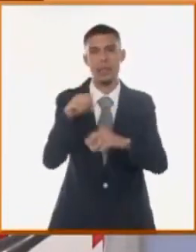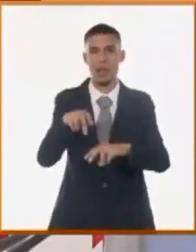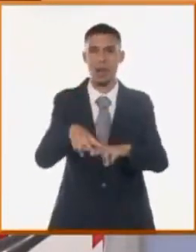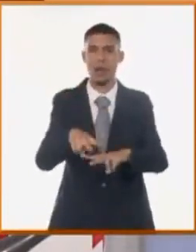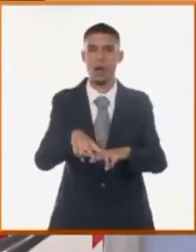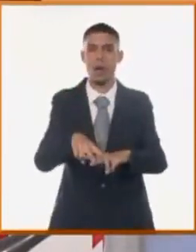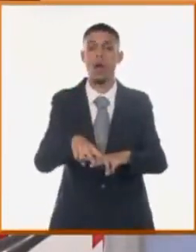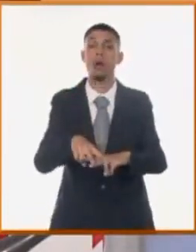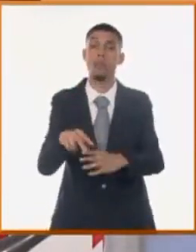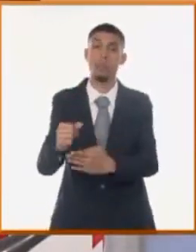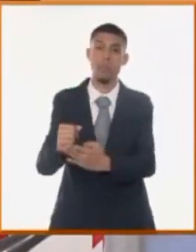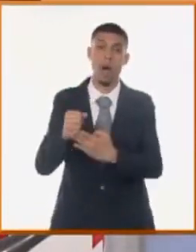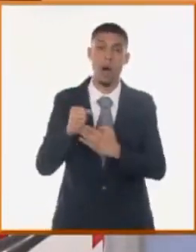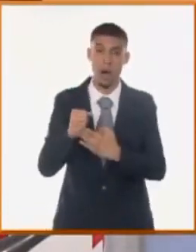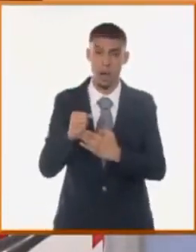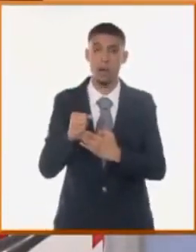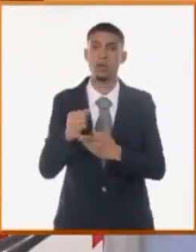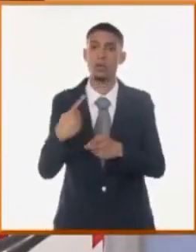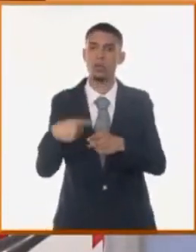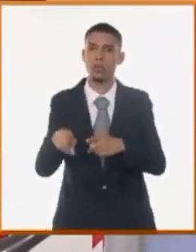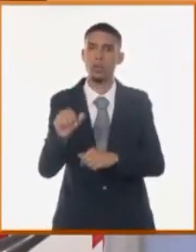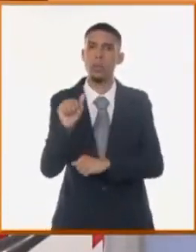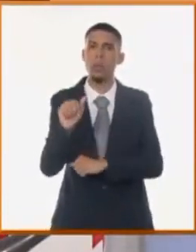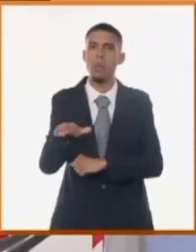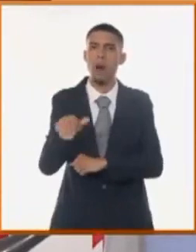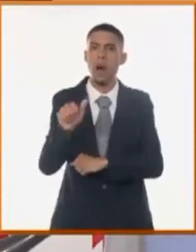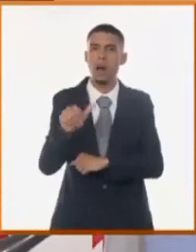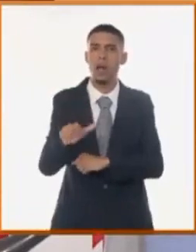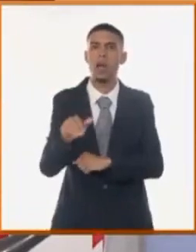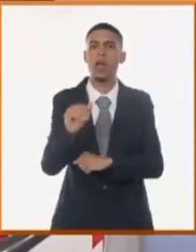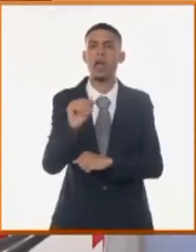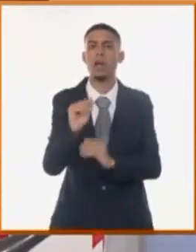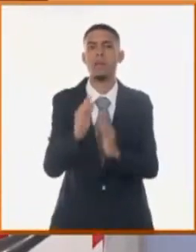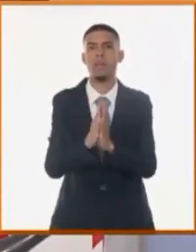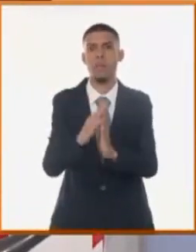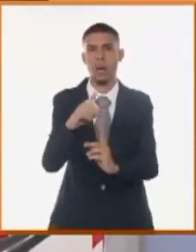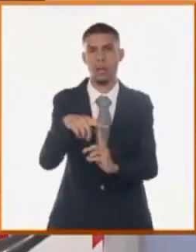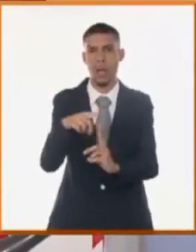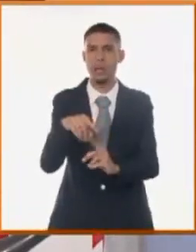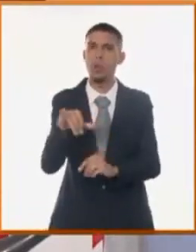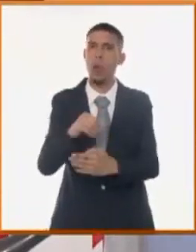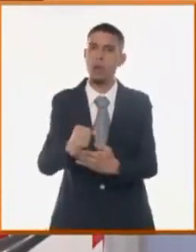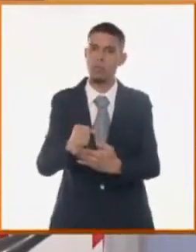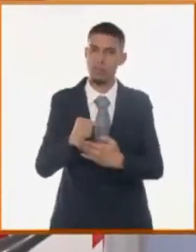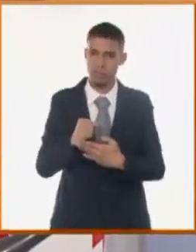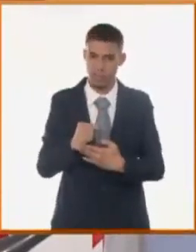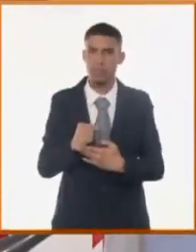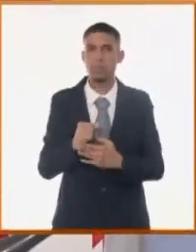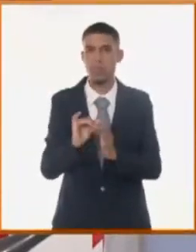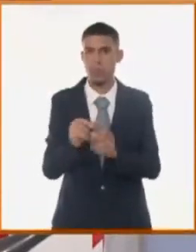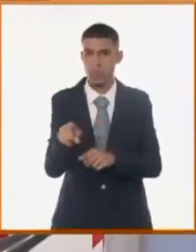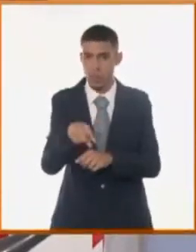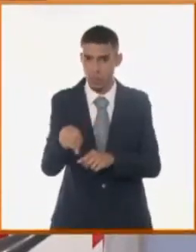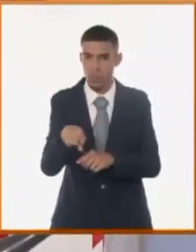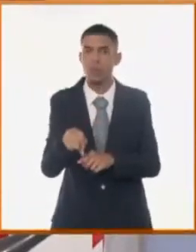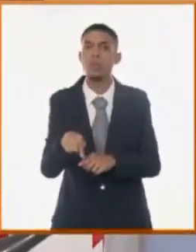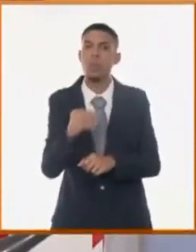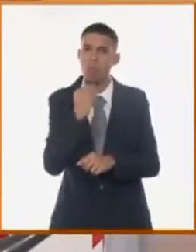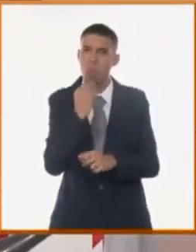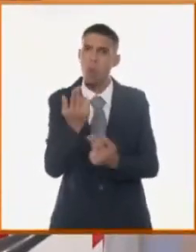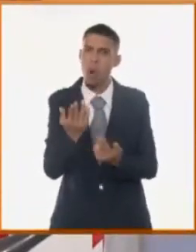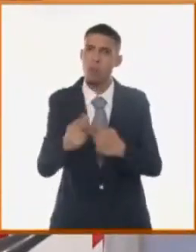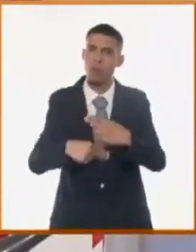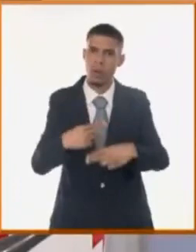incluso con el Parque Científico Tecnológico de Matanzas, del cual DeSoft es socio